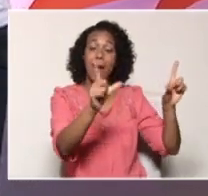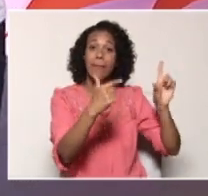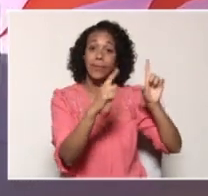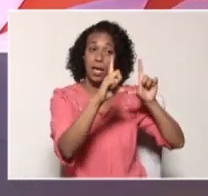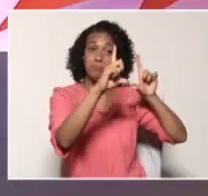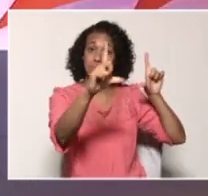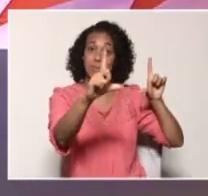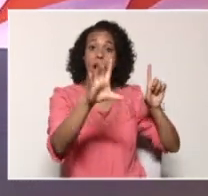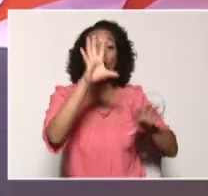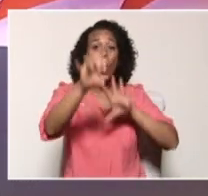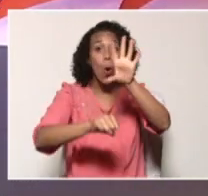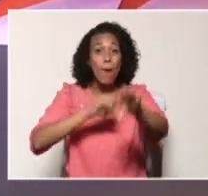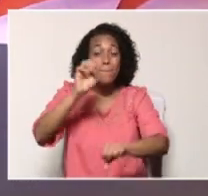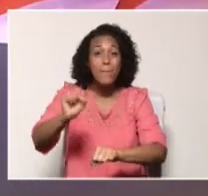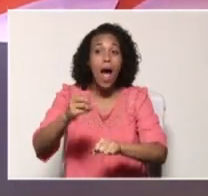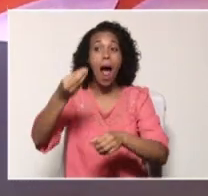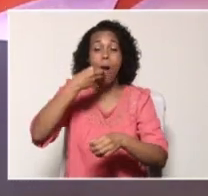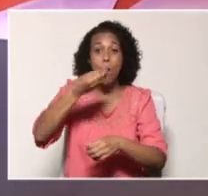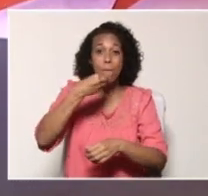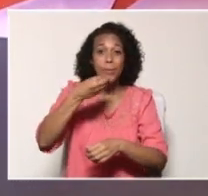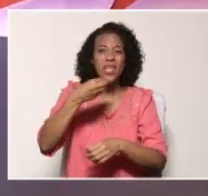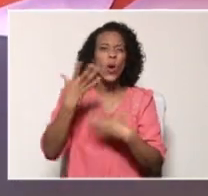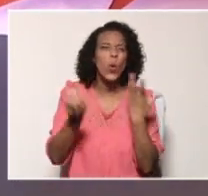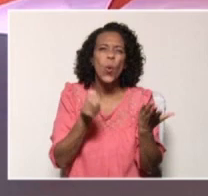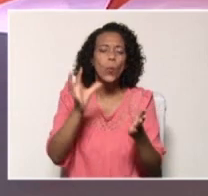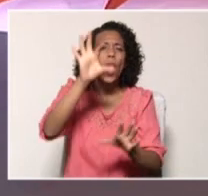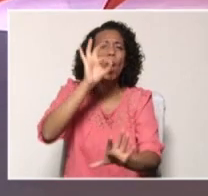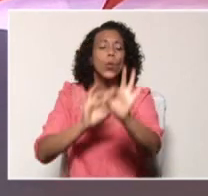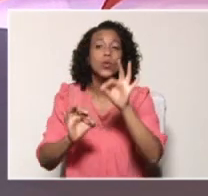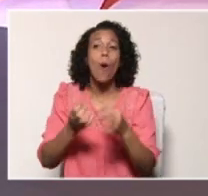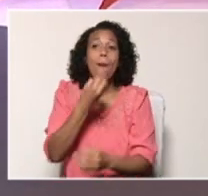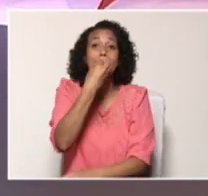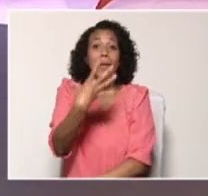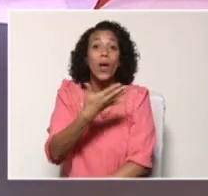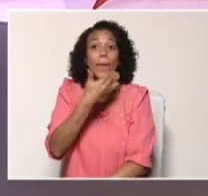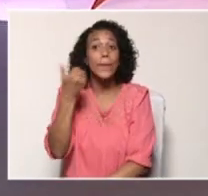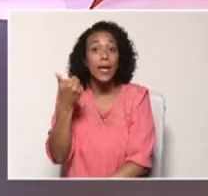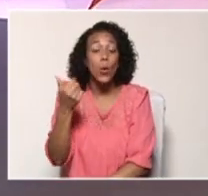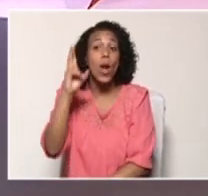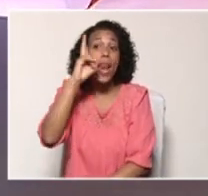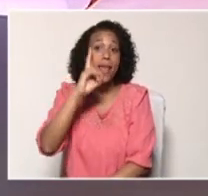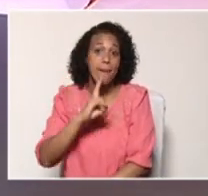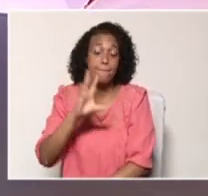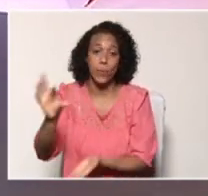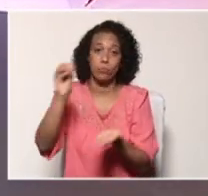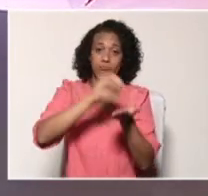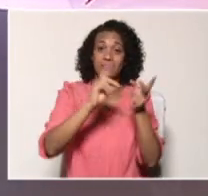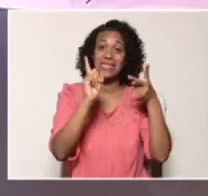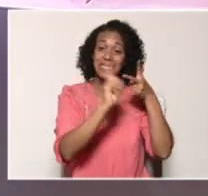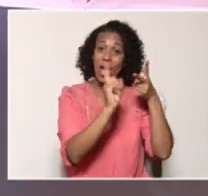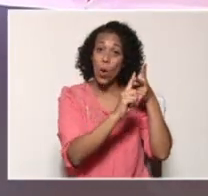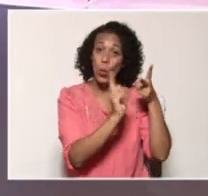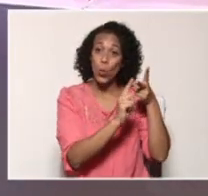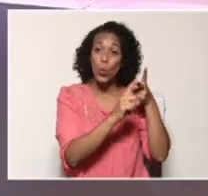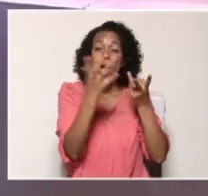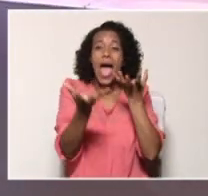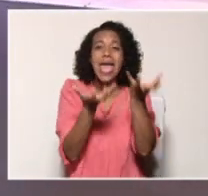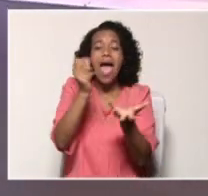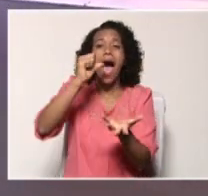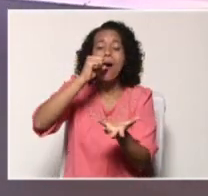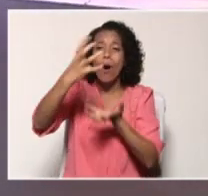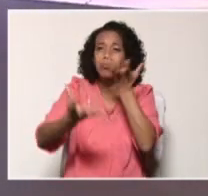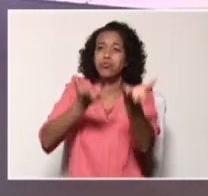primero, comprar los alimentos. Al comprar los alimentos, escogerlos frescos y limpios. Perfecto. Segundo, hiervo el